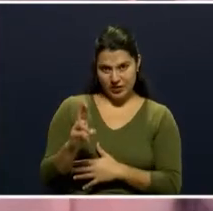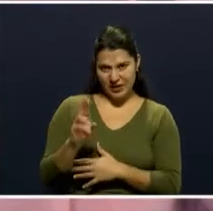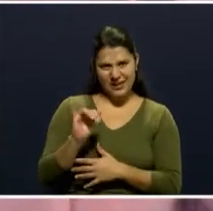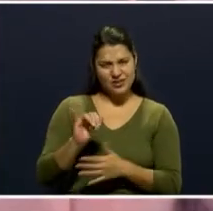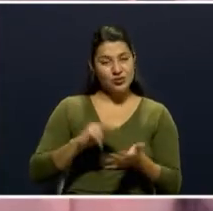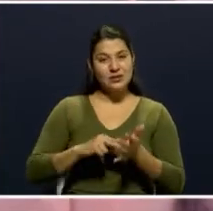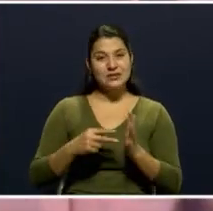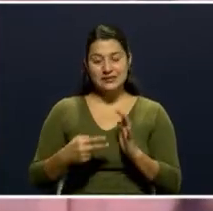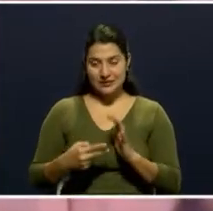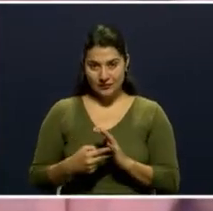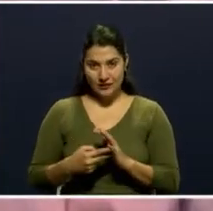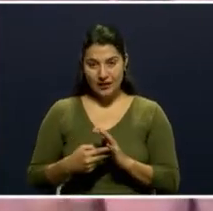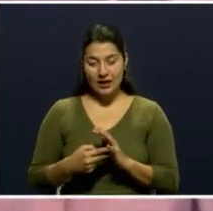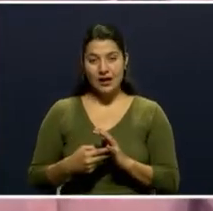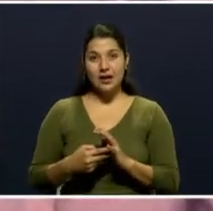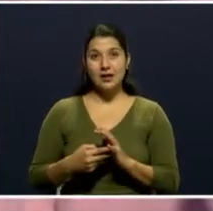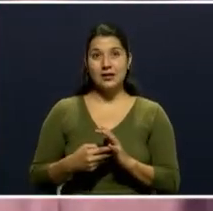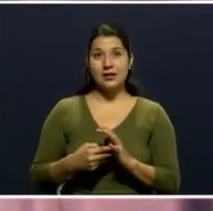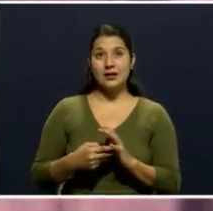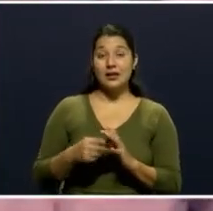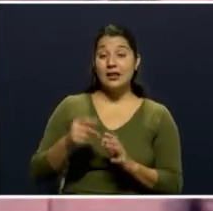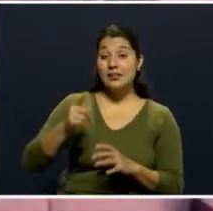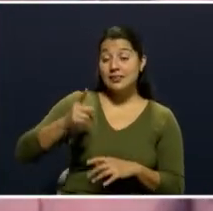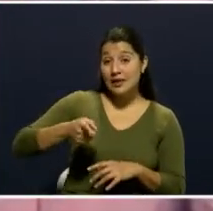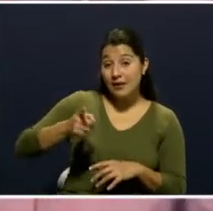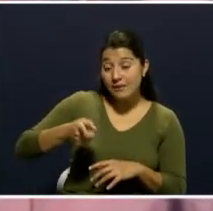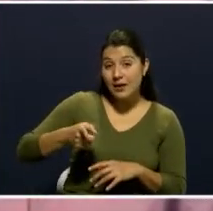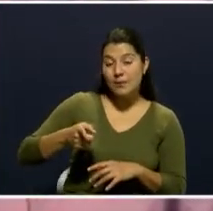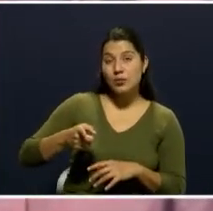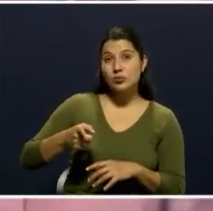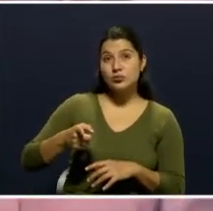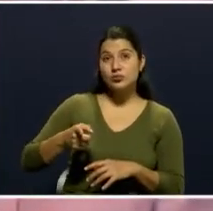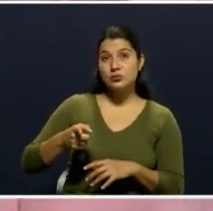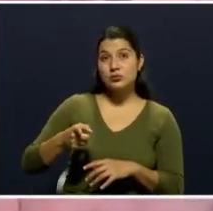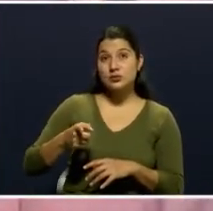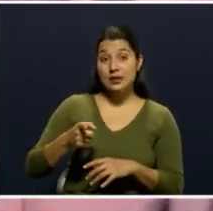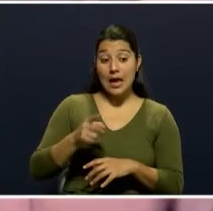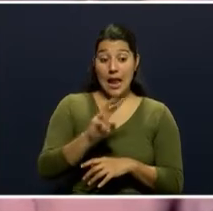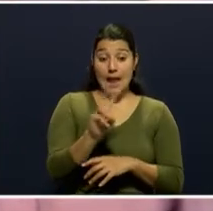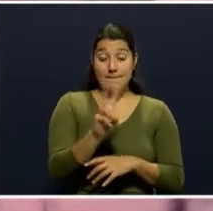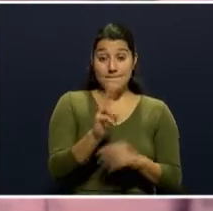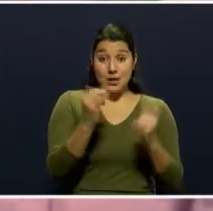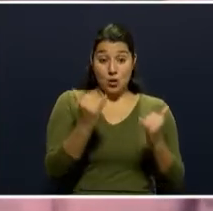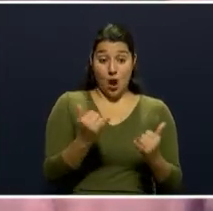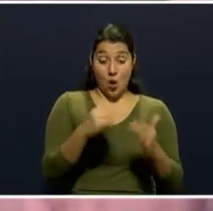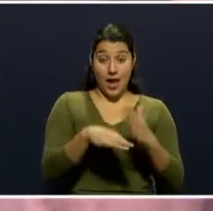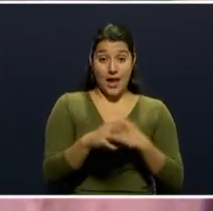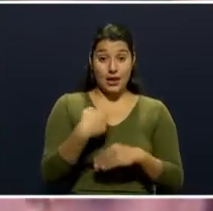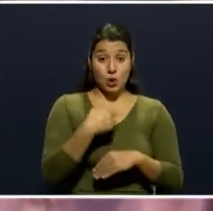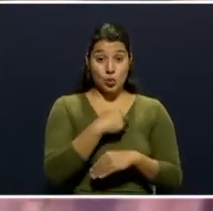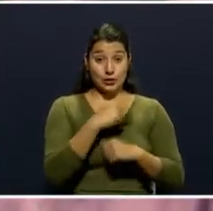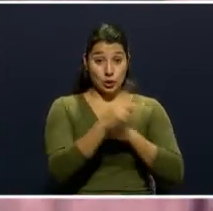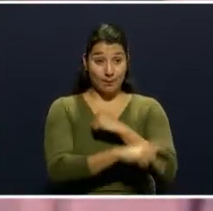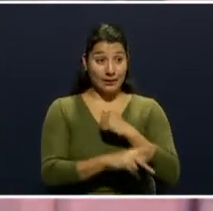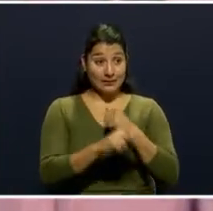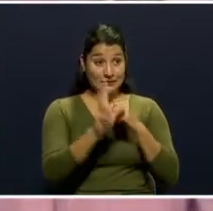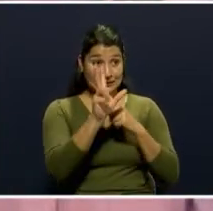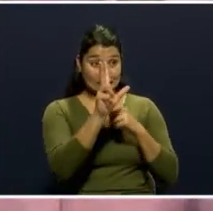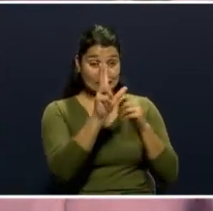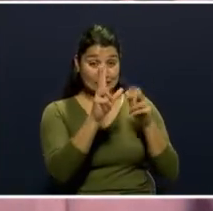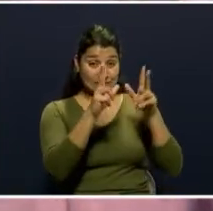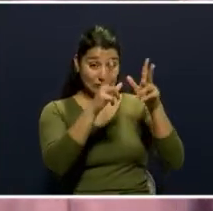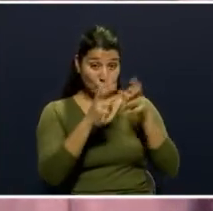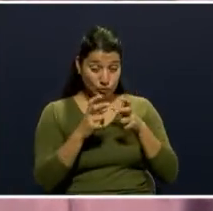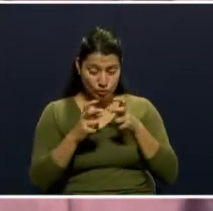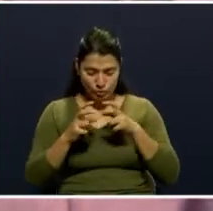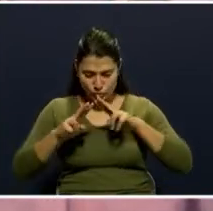con esto? Es agarrar gen por gen del virus que circula en nuestro país y analizarlo bien,